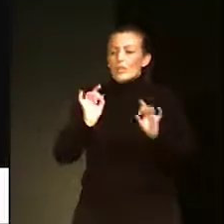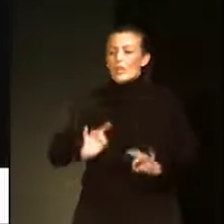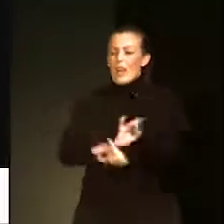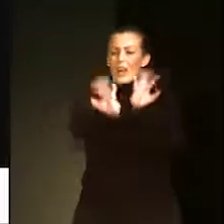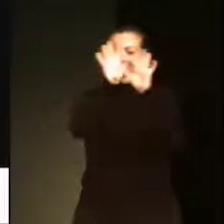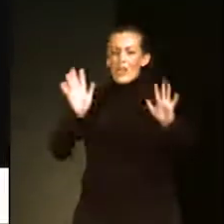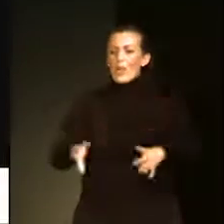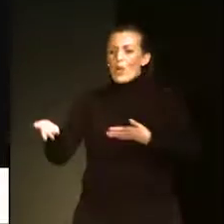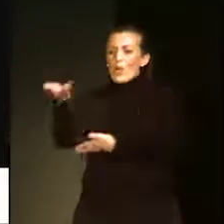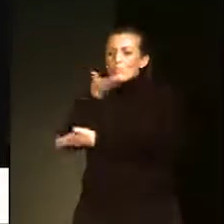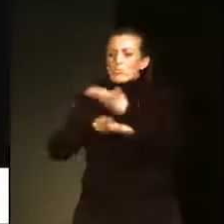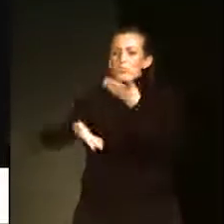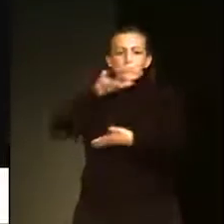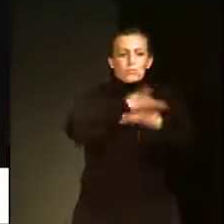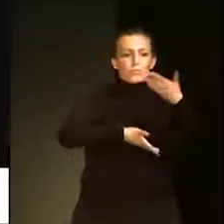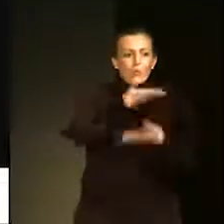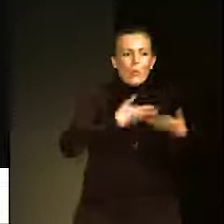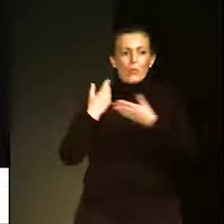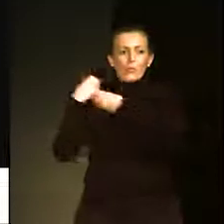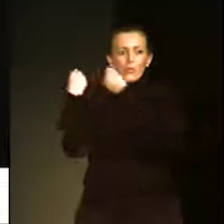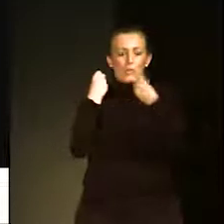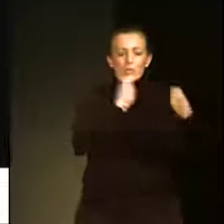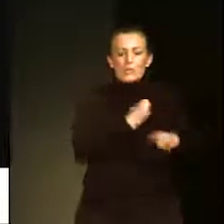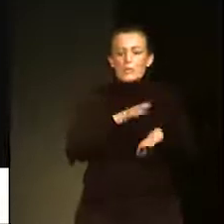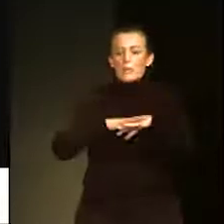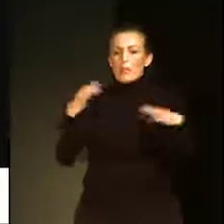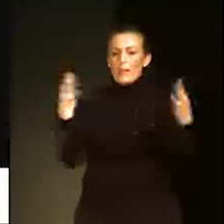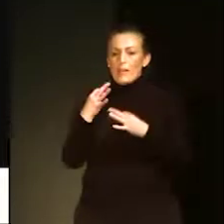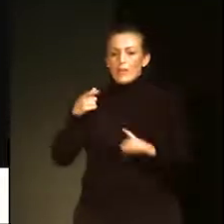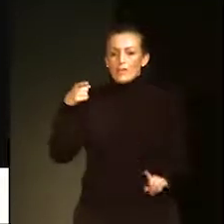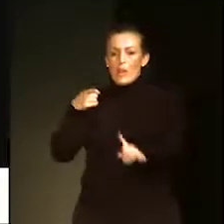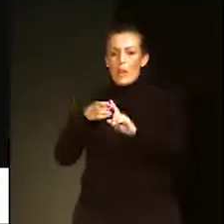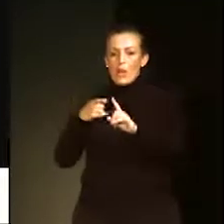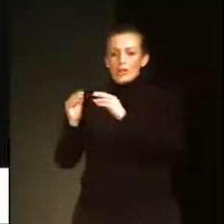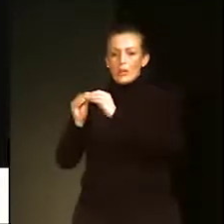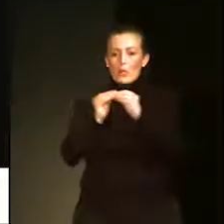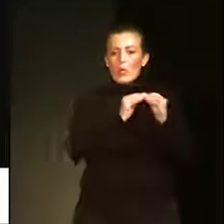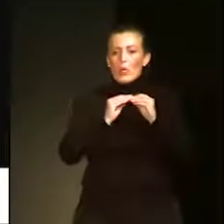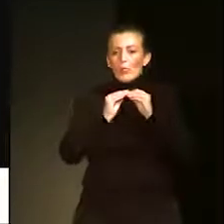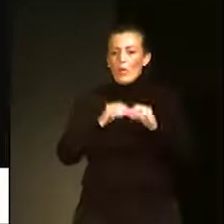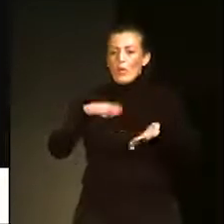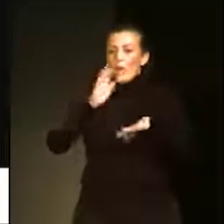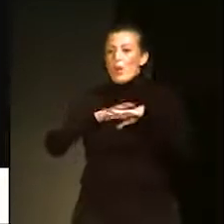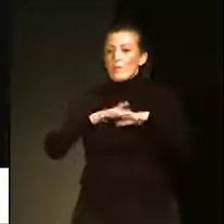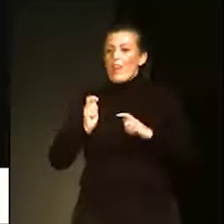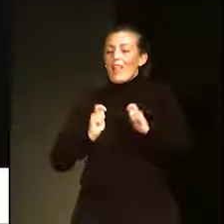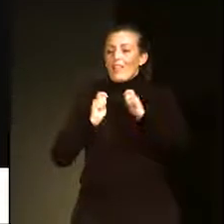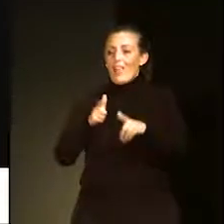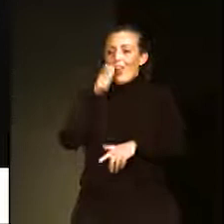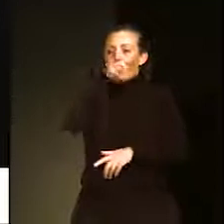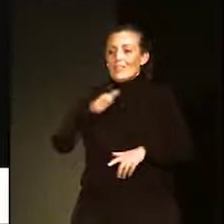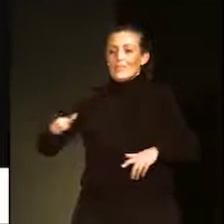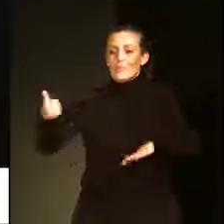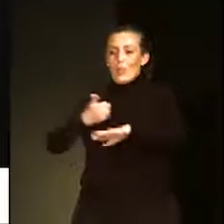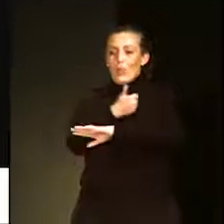de la colaboración entre las instituciones para llevar a cabo objetivos comunes que benefician a los ciudadanos.